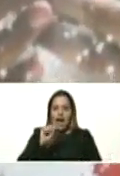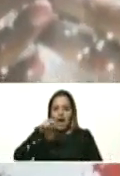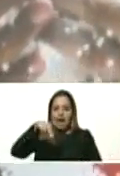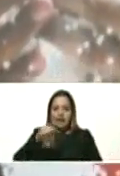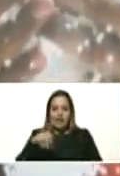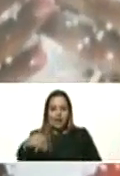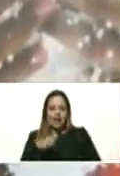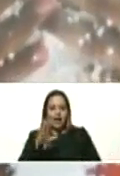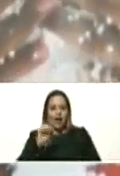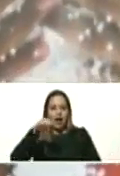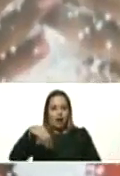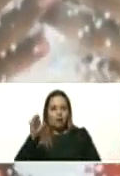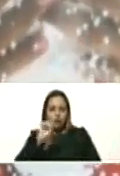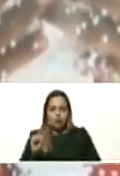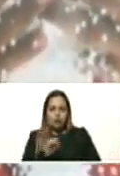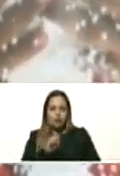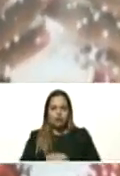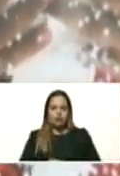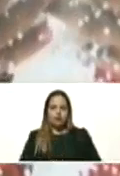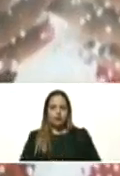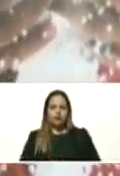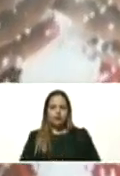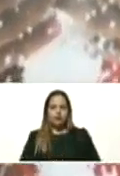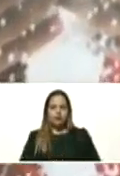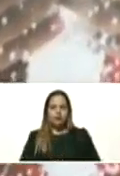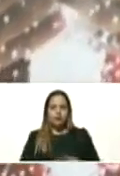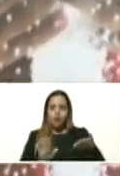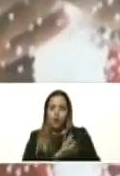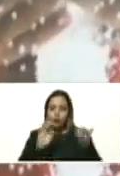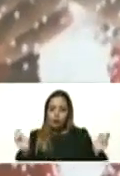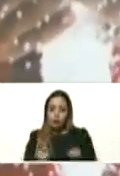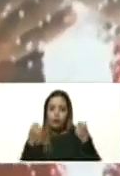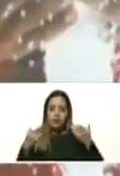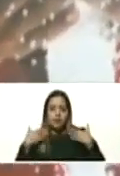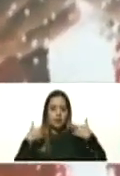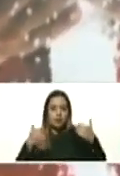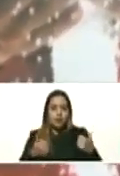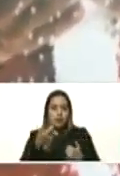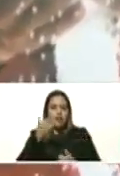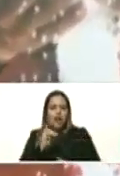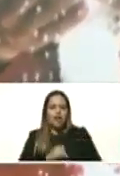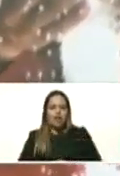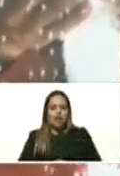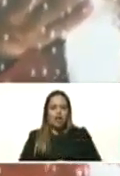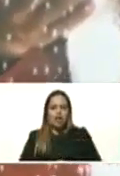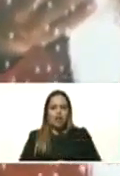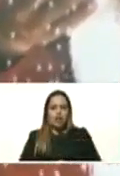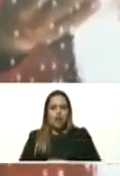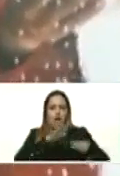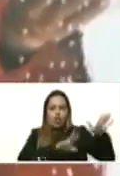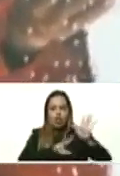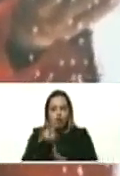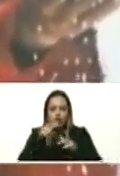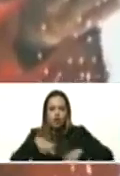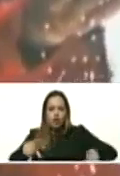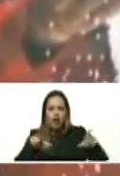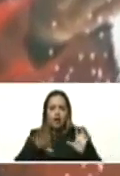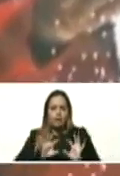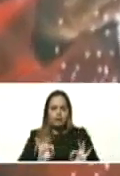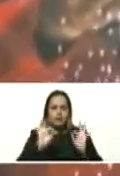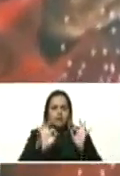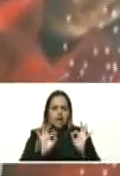Campos. Y lo que es la promoción de la salud. Cuenta con 12 especialidades de planta de lunes a